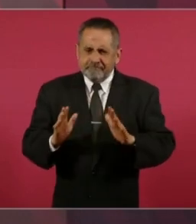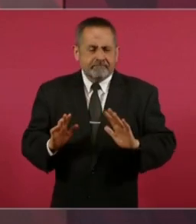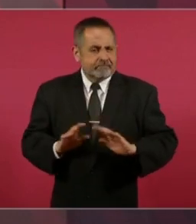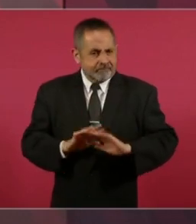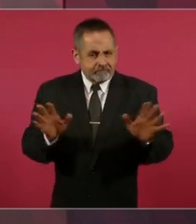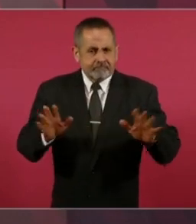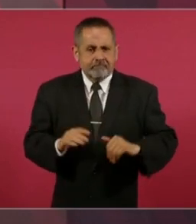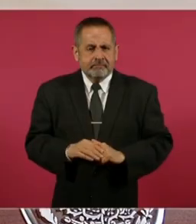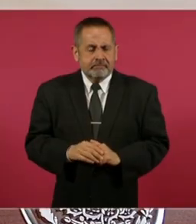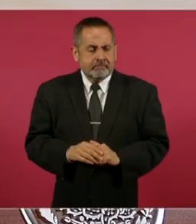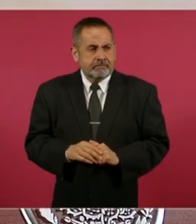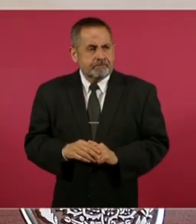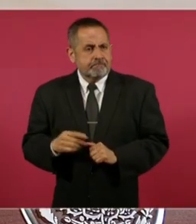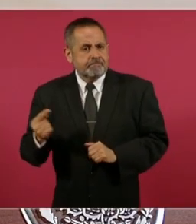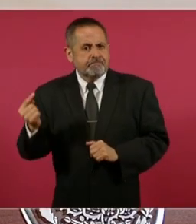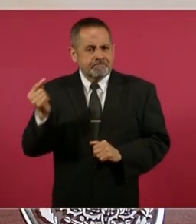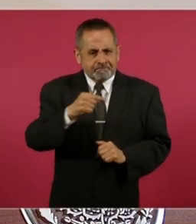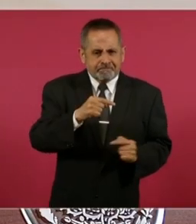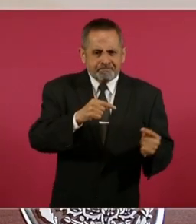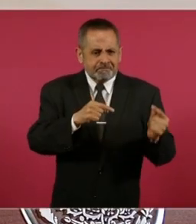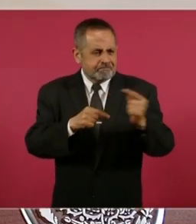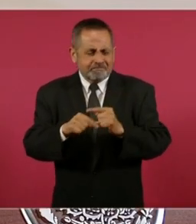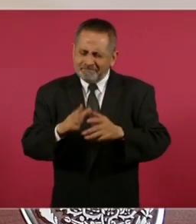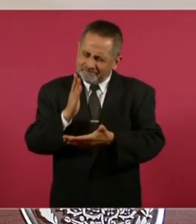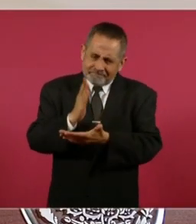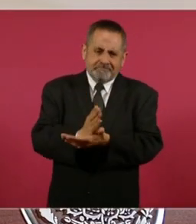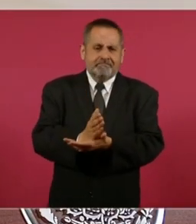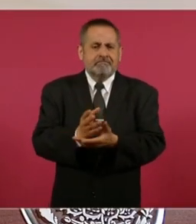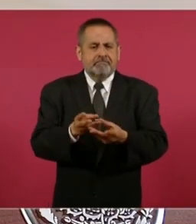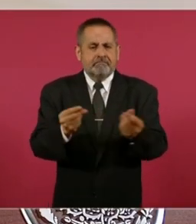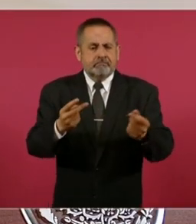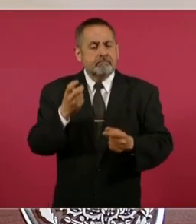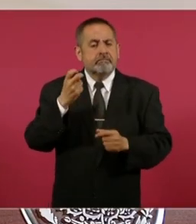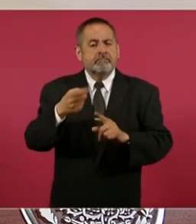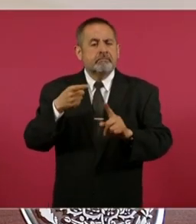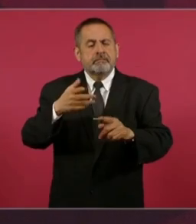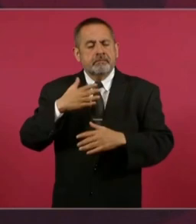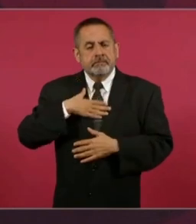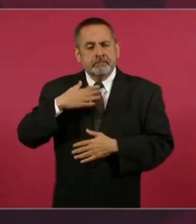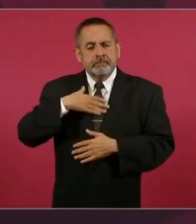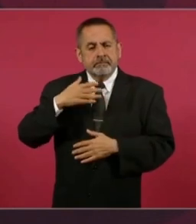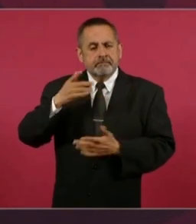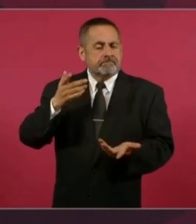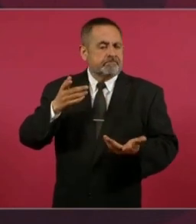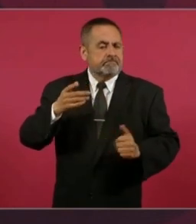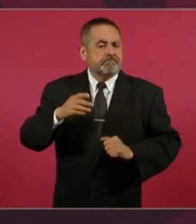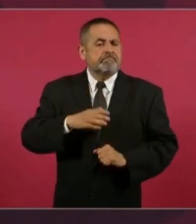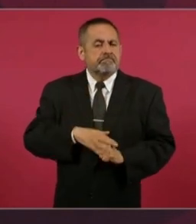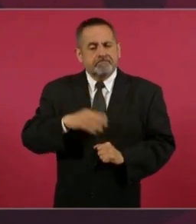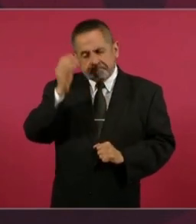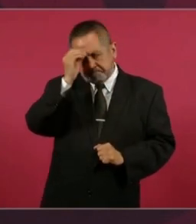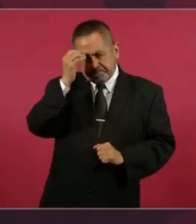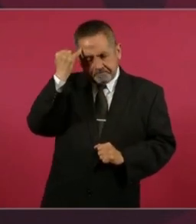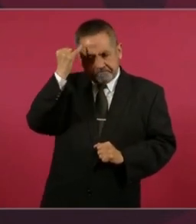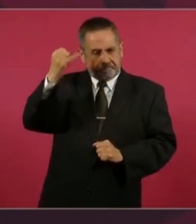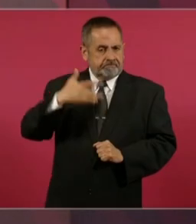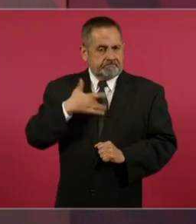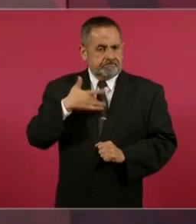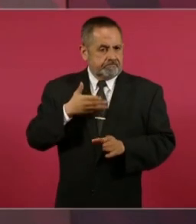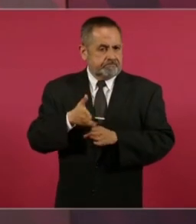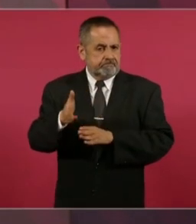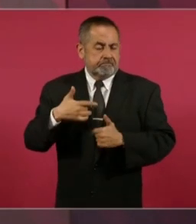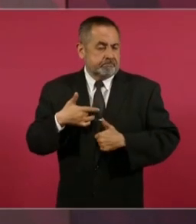cese al fuego Esa es mi postura